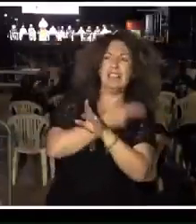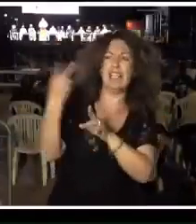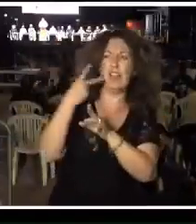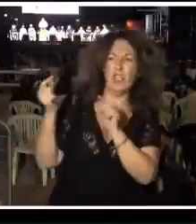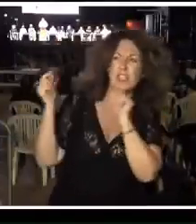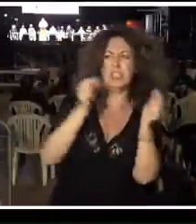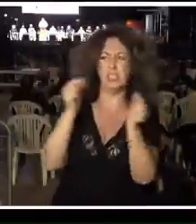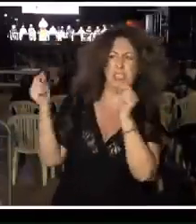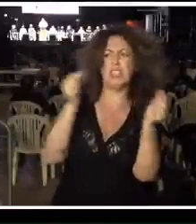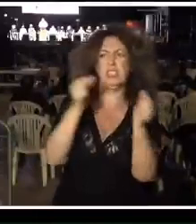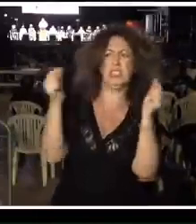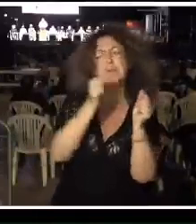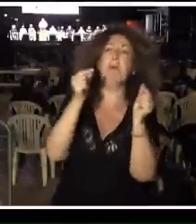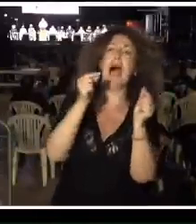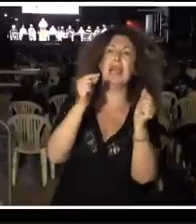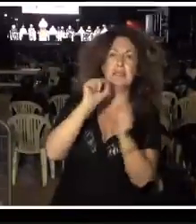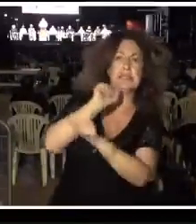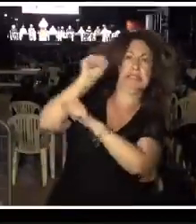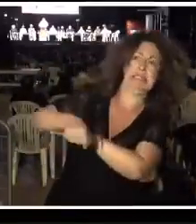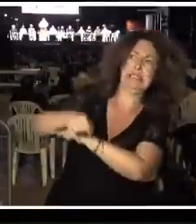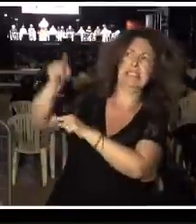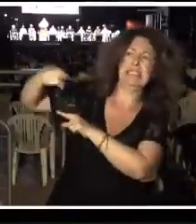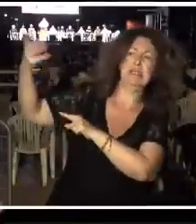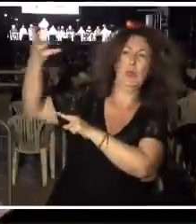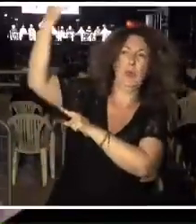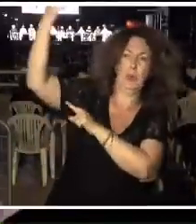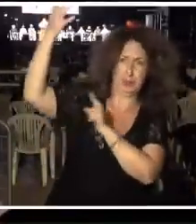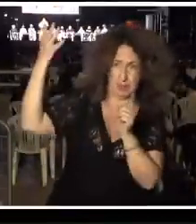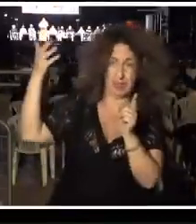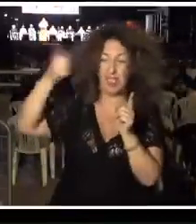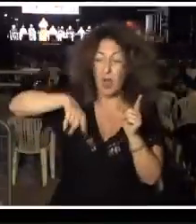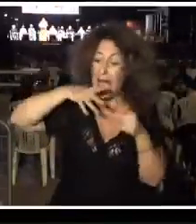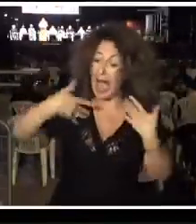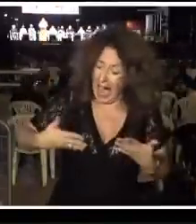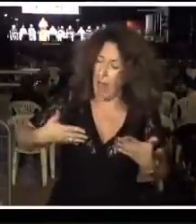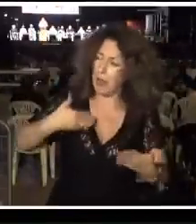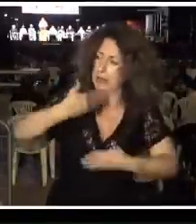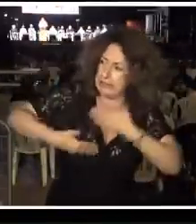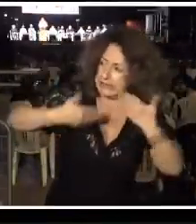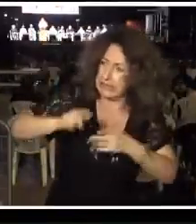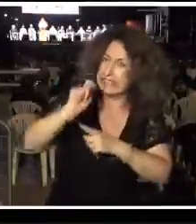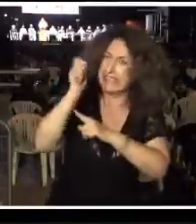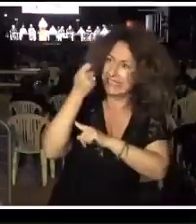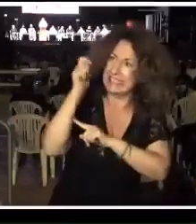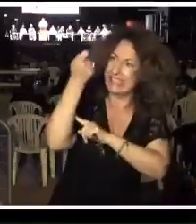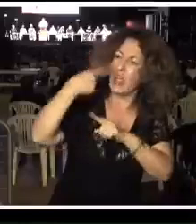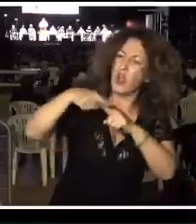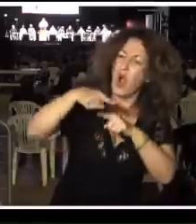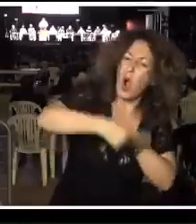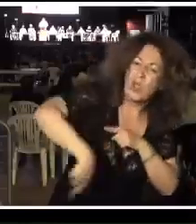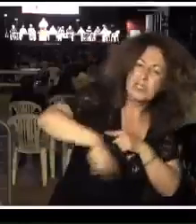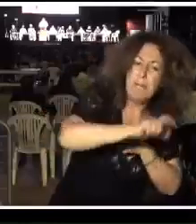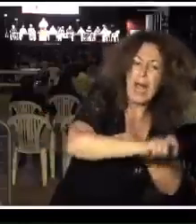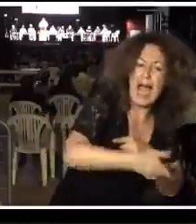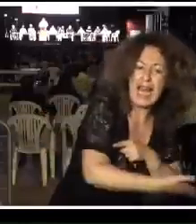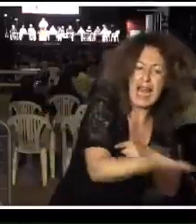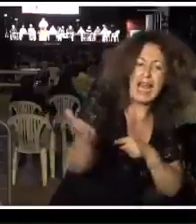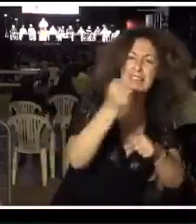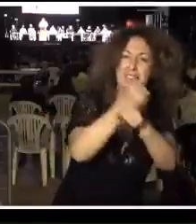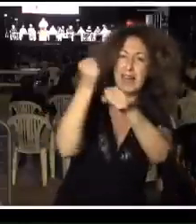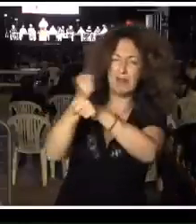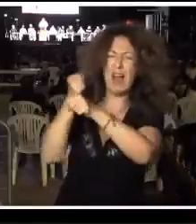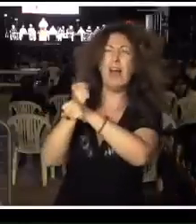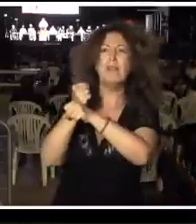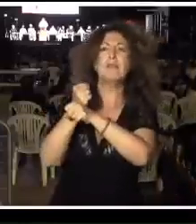los privilegiados de siempre. Estamos recuperando para la clase trabajadora los servicios públicos y